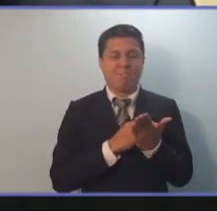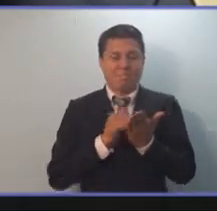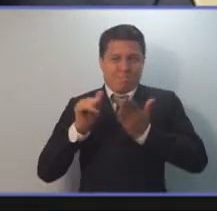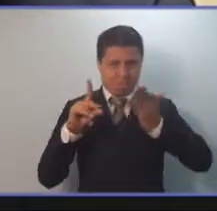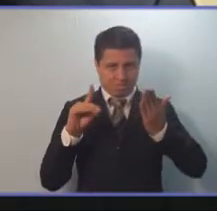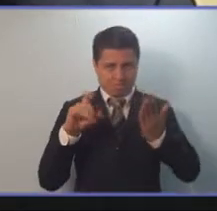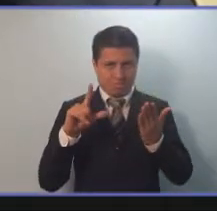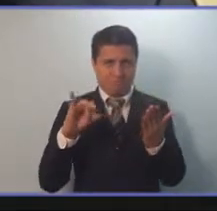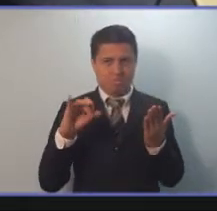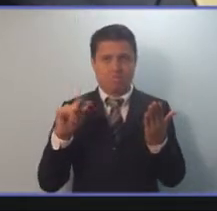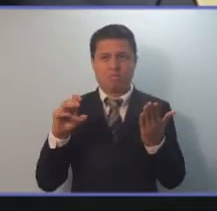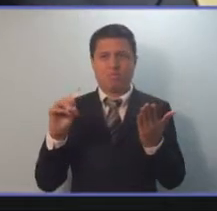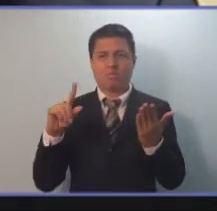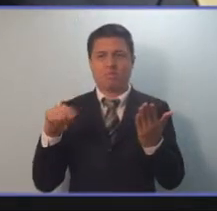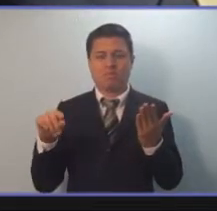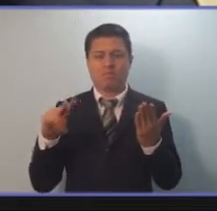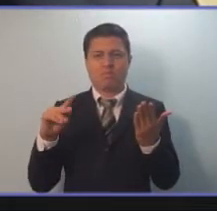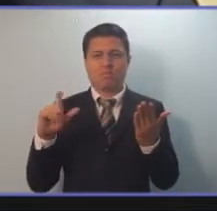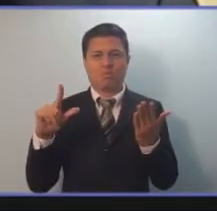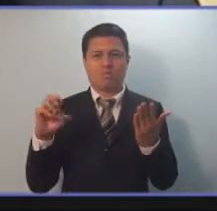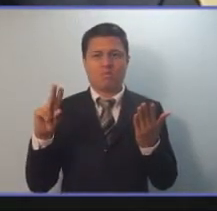Audelia Guadalupe López de Clausen,